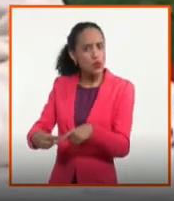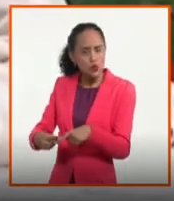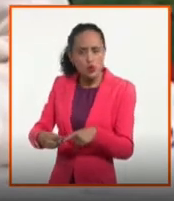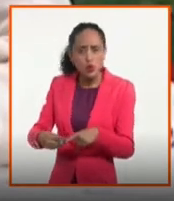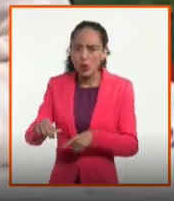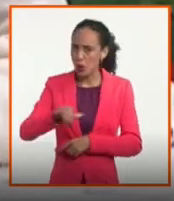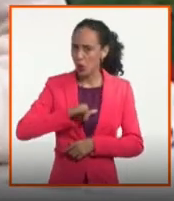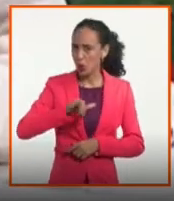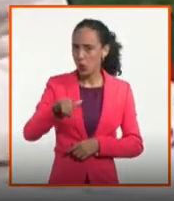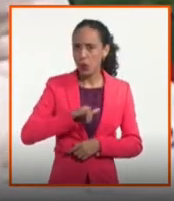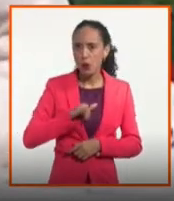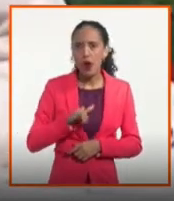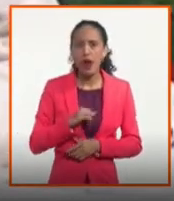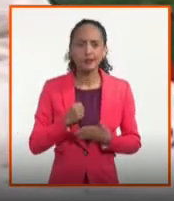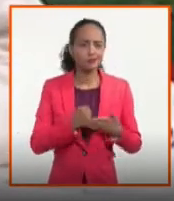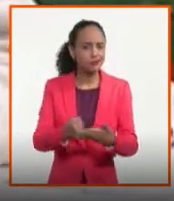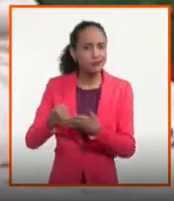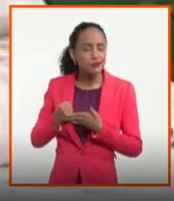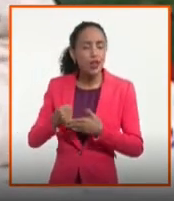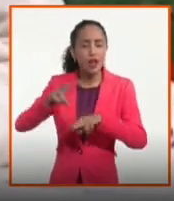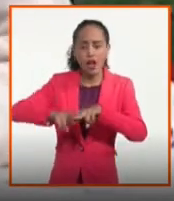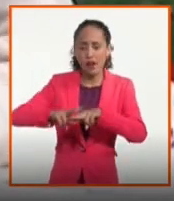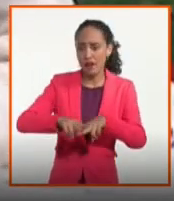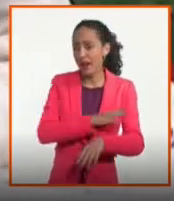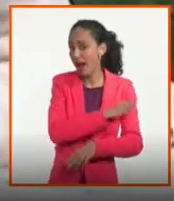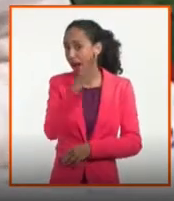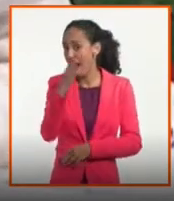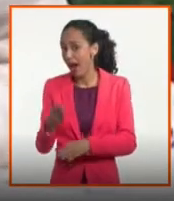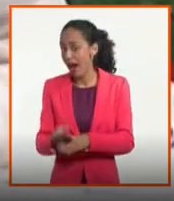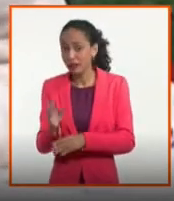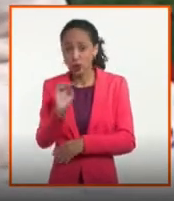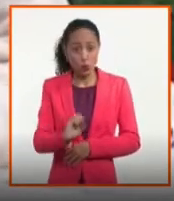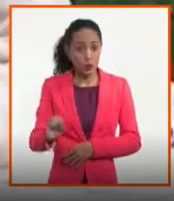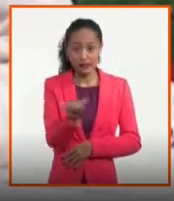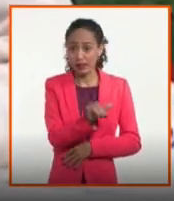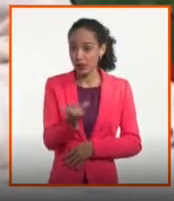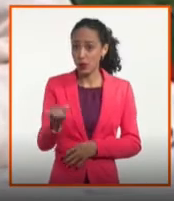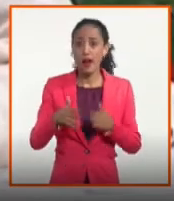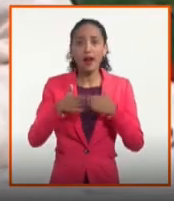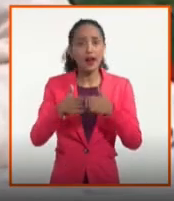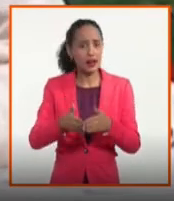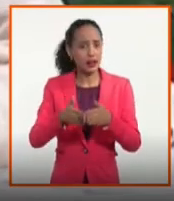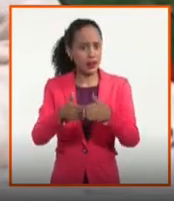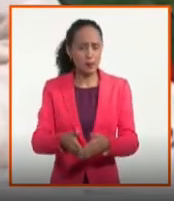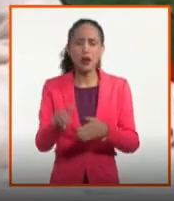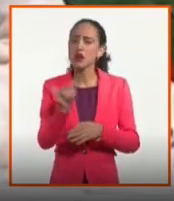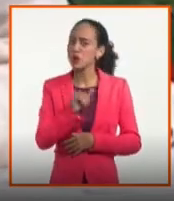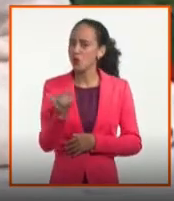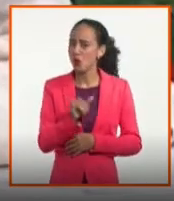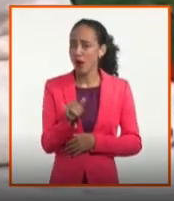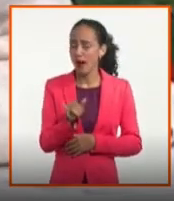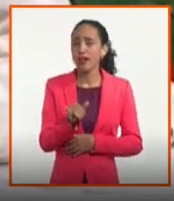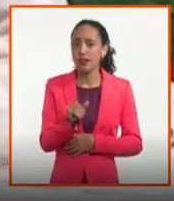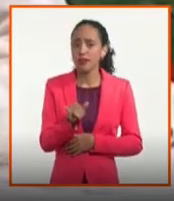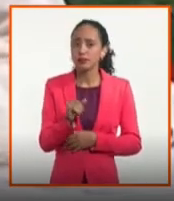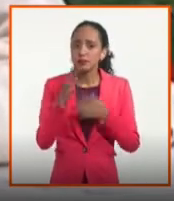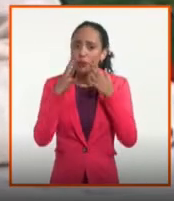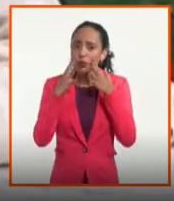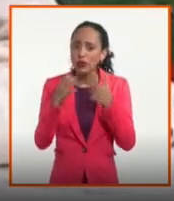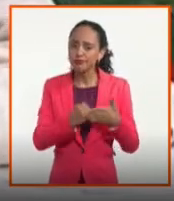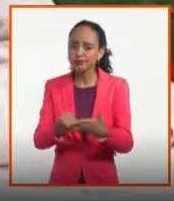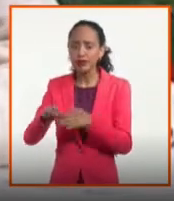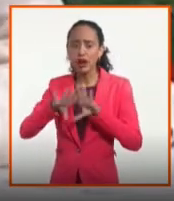los mismos beneficios desde la habana hasta la última parte del país por supuesto en granma yo creo que eso fue también muy alentador y eso hizo que